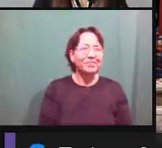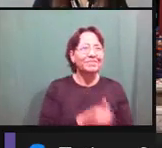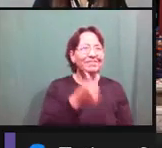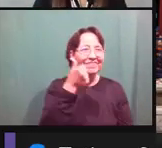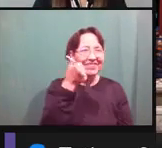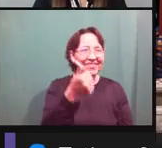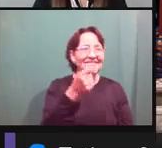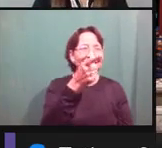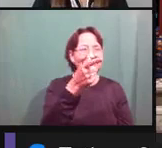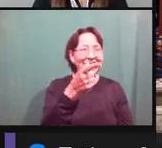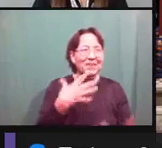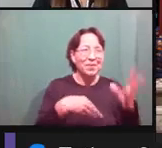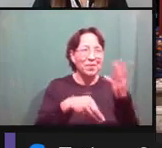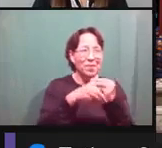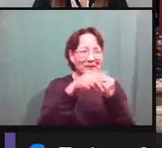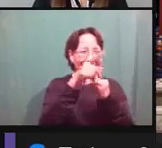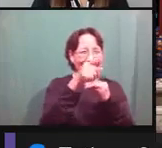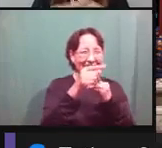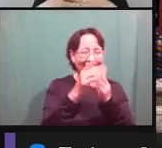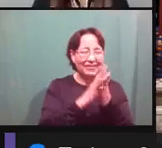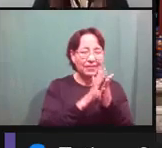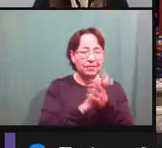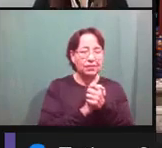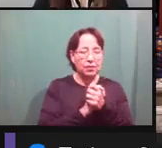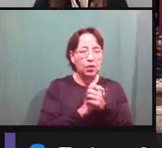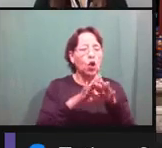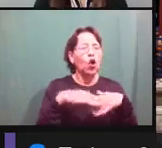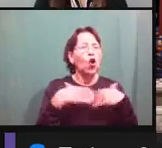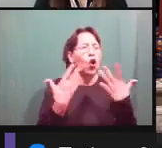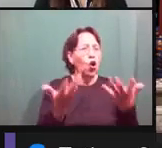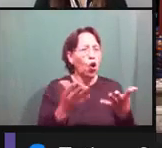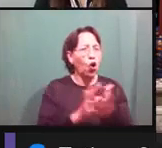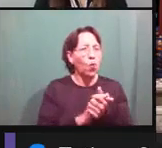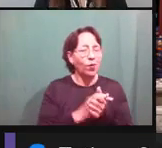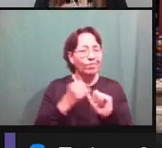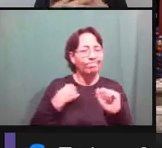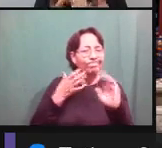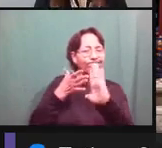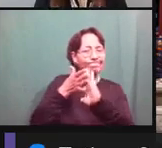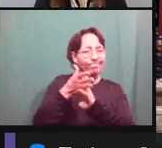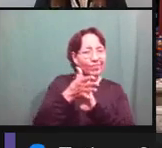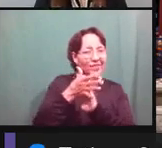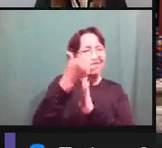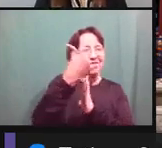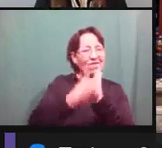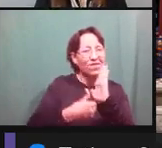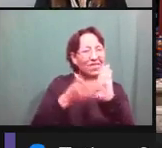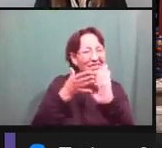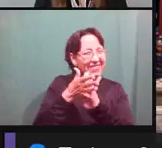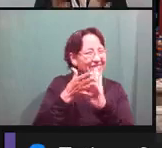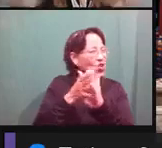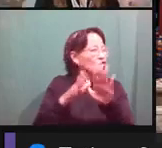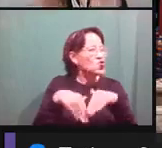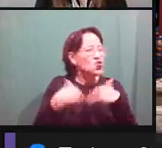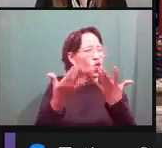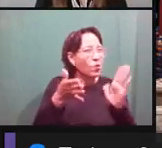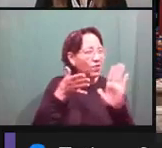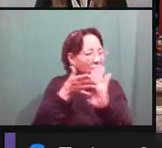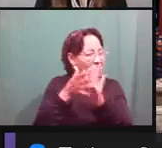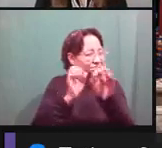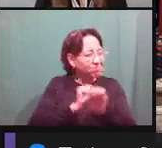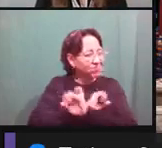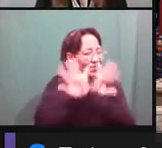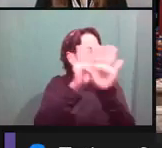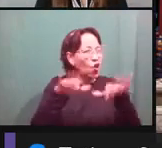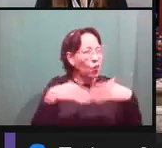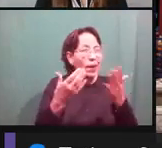tu comentario es cómo podemos realizar esa transmisión de la información, ¿no? Para que de verdad, por ejemplo,